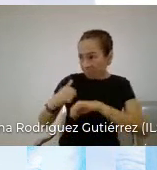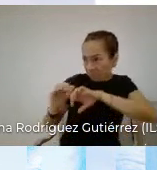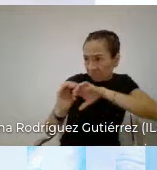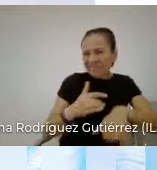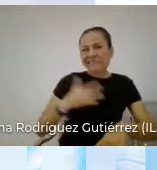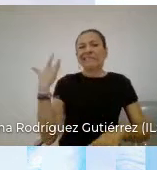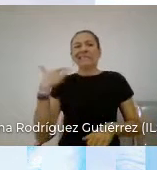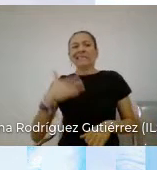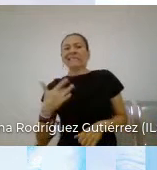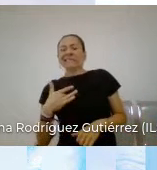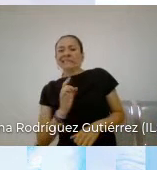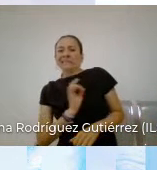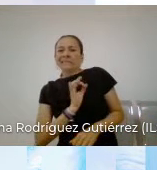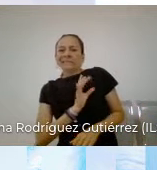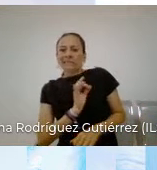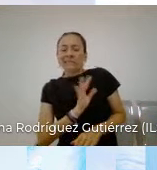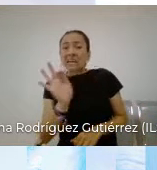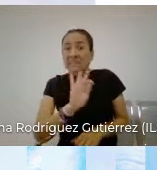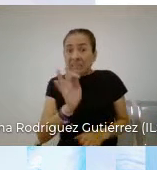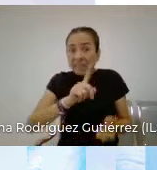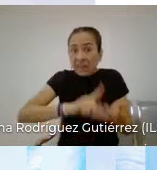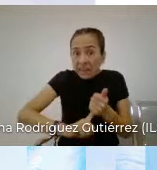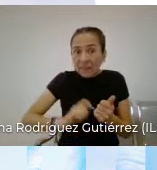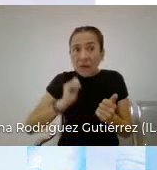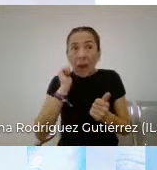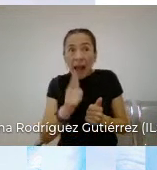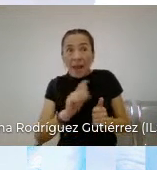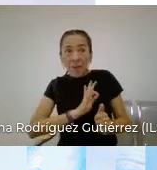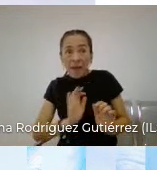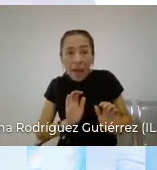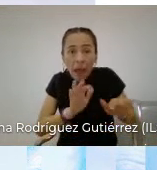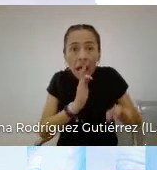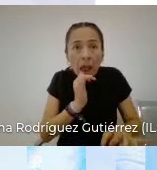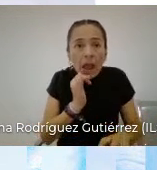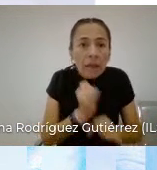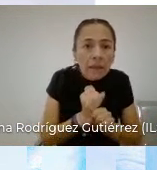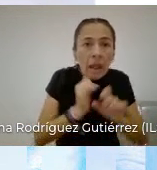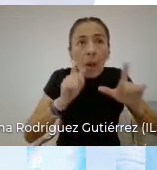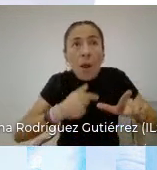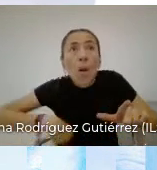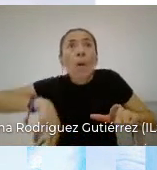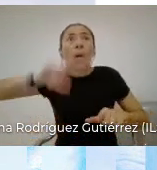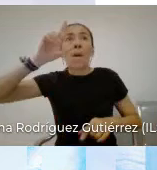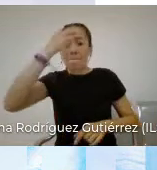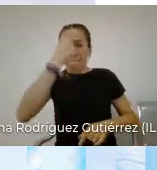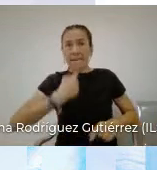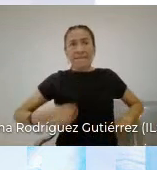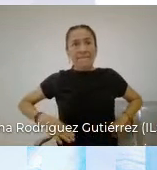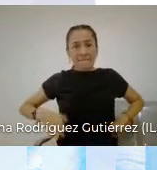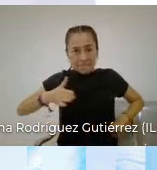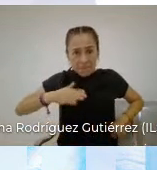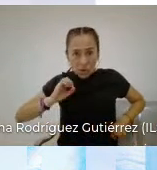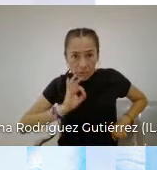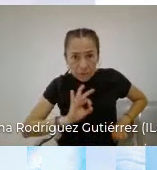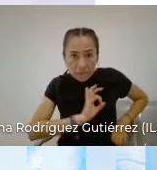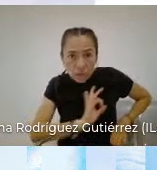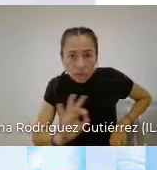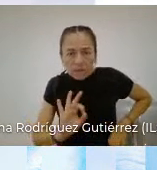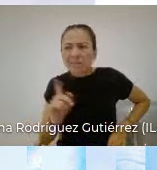plataforma, pues ni la consideran y pues ella no sabe qué está pasando, ¿no? Y en ese momento justo se